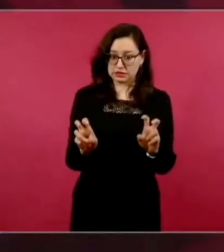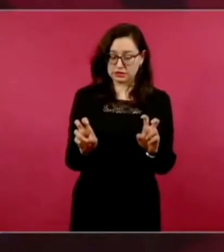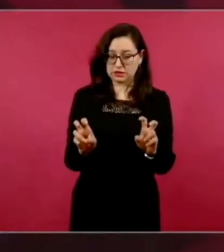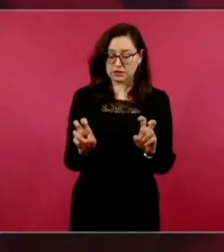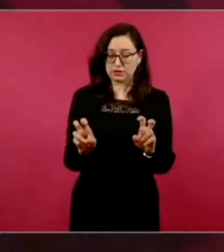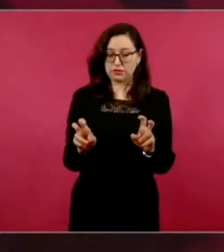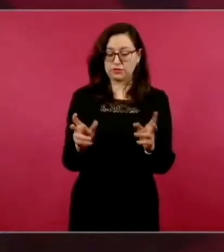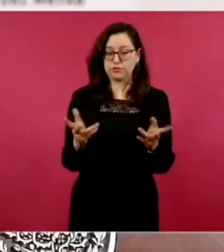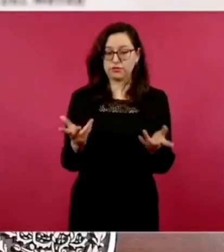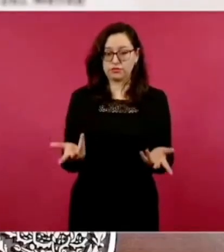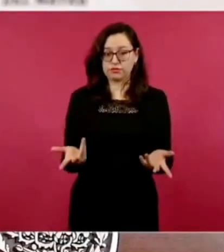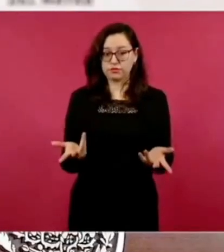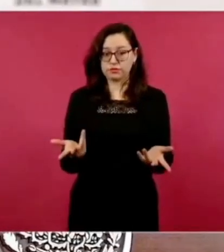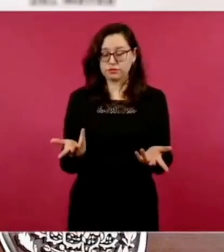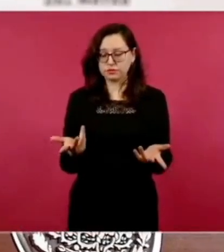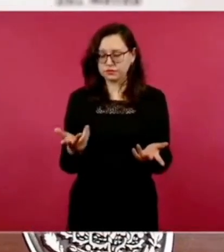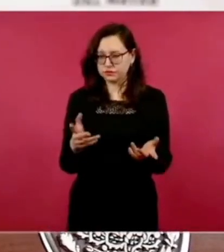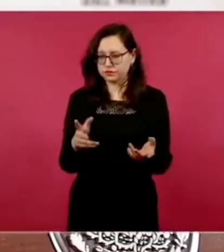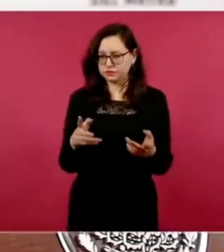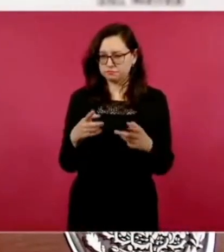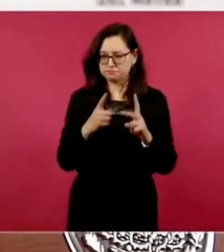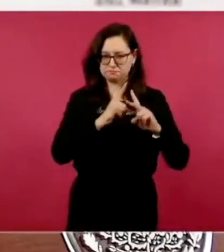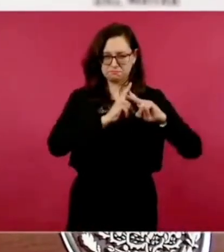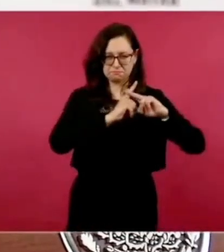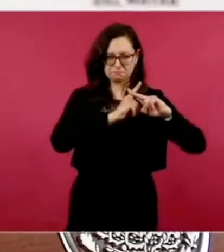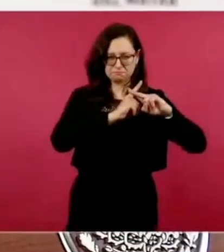en lo que tiene que ver con ingresos